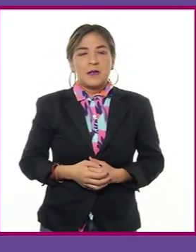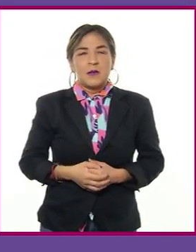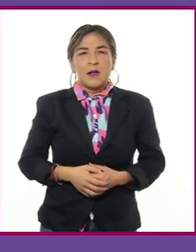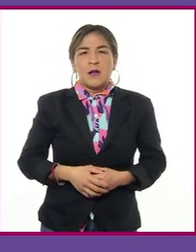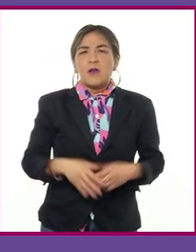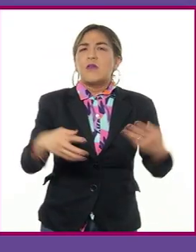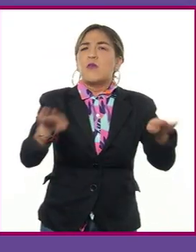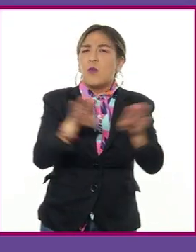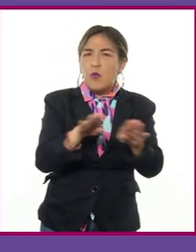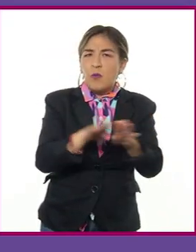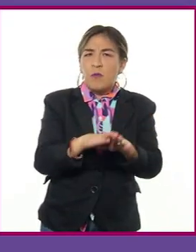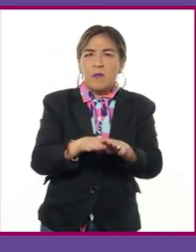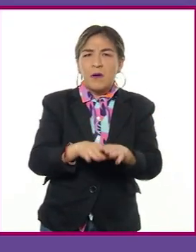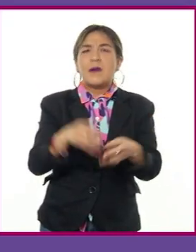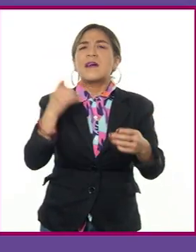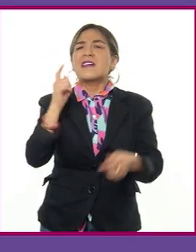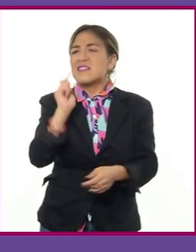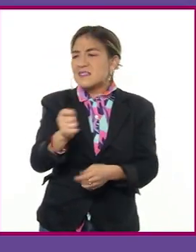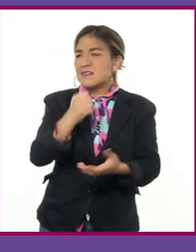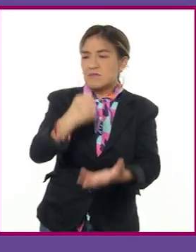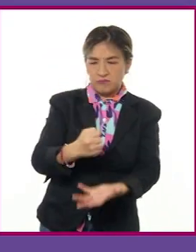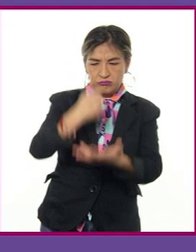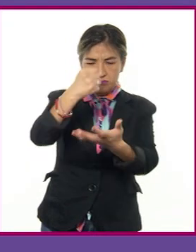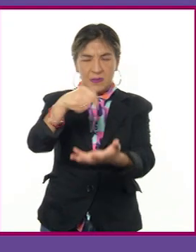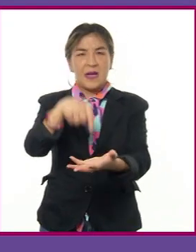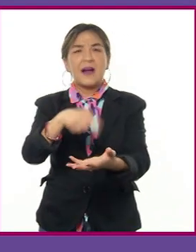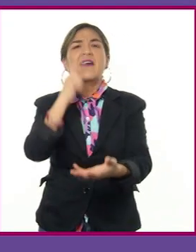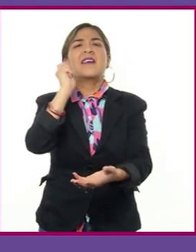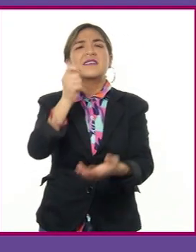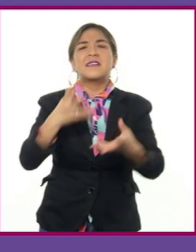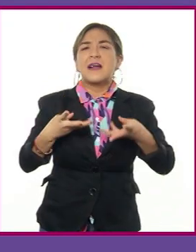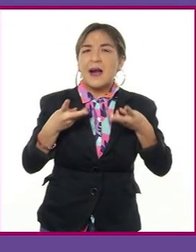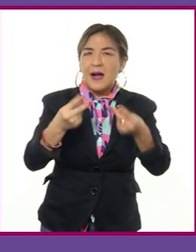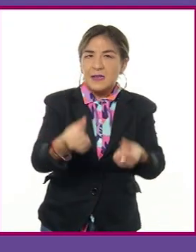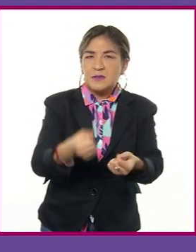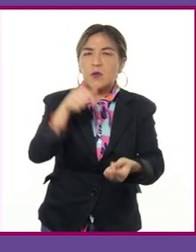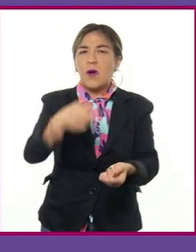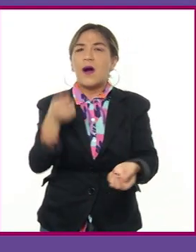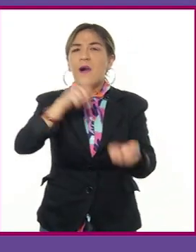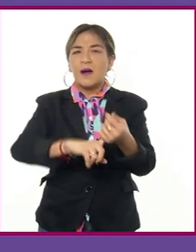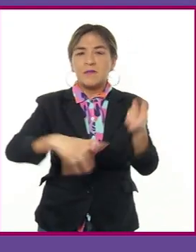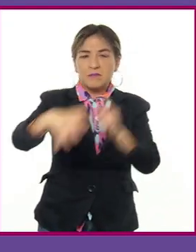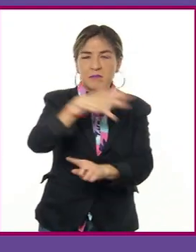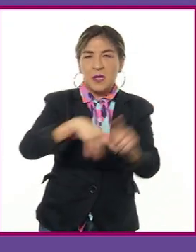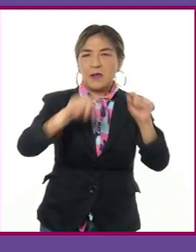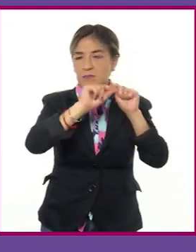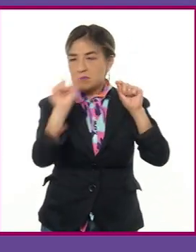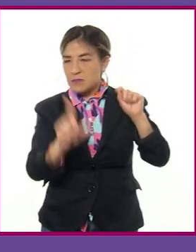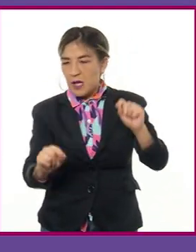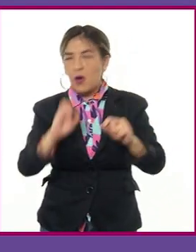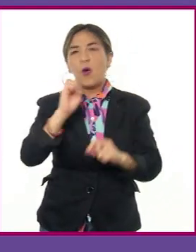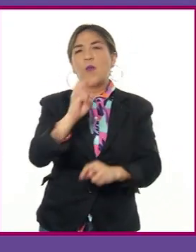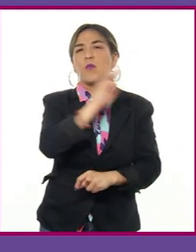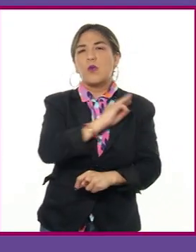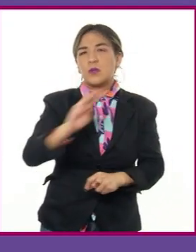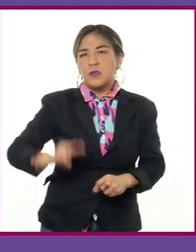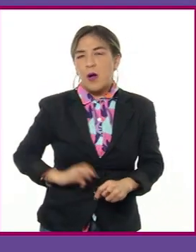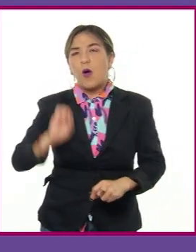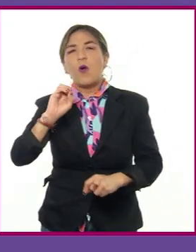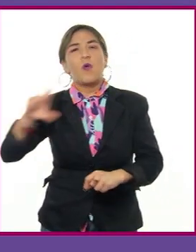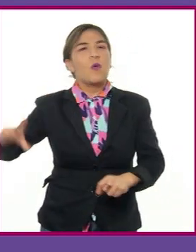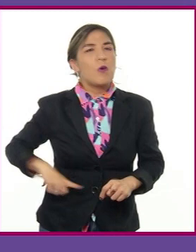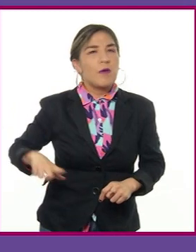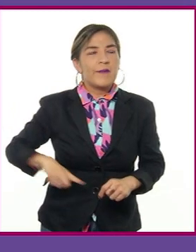se invierte el dinero público del país, del estado o de un municipio en